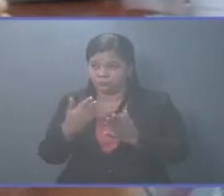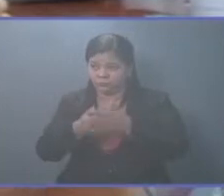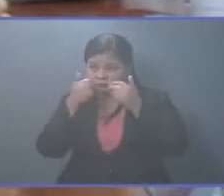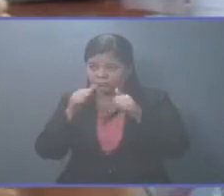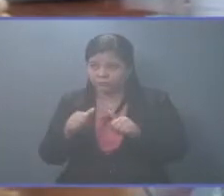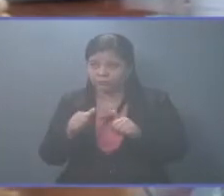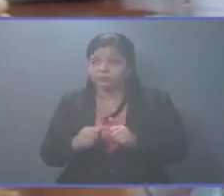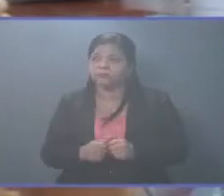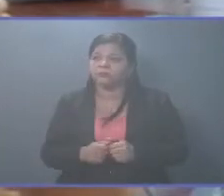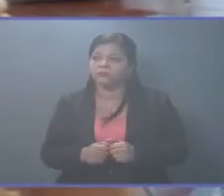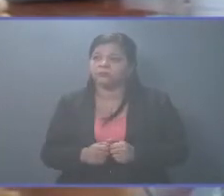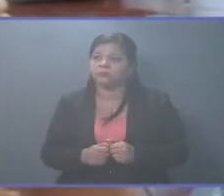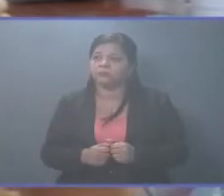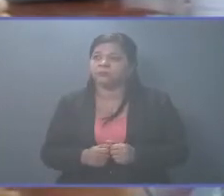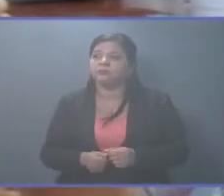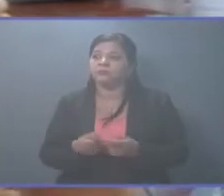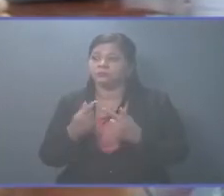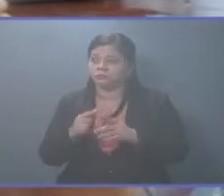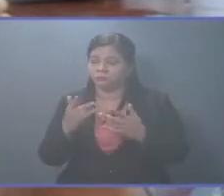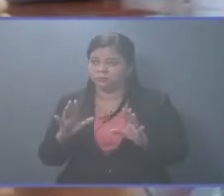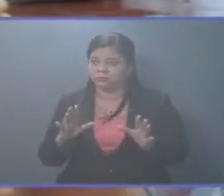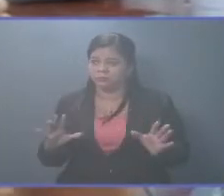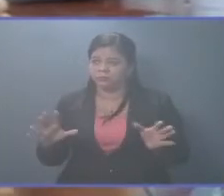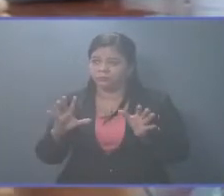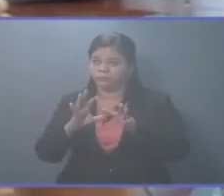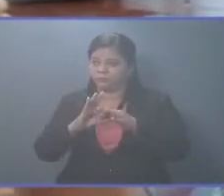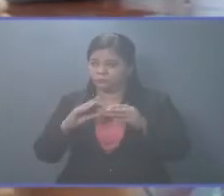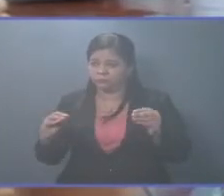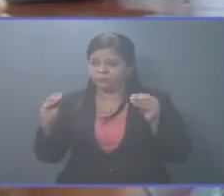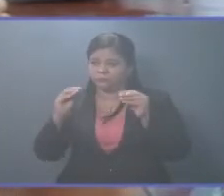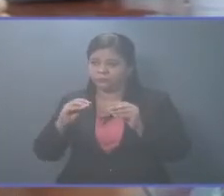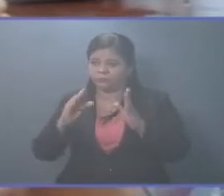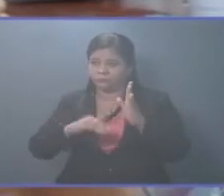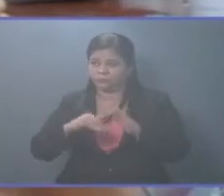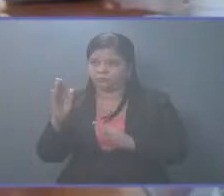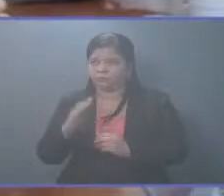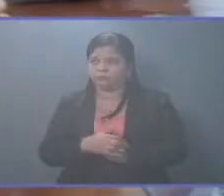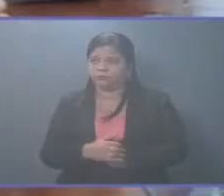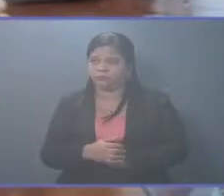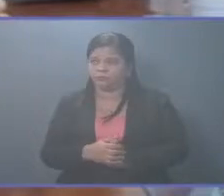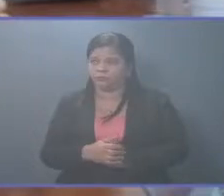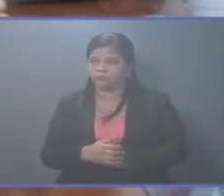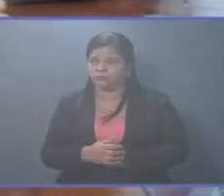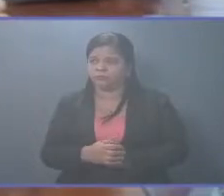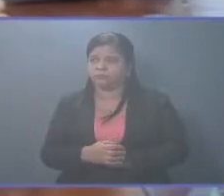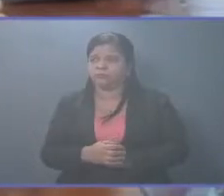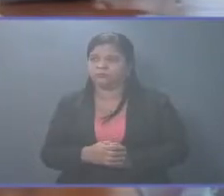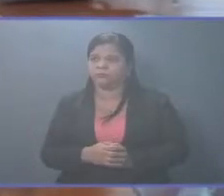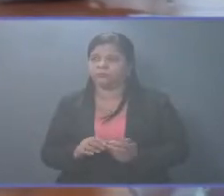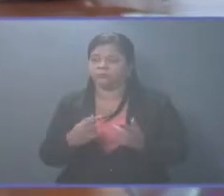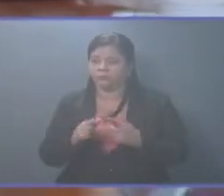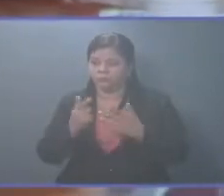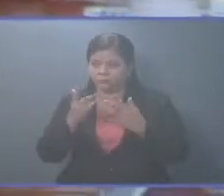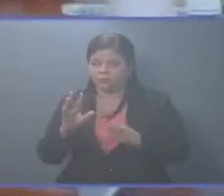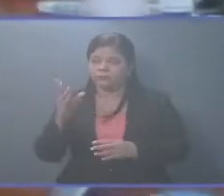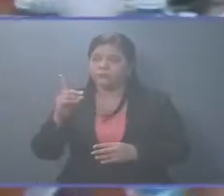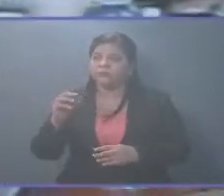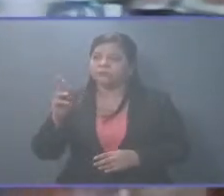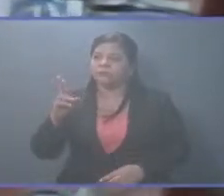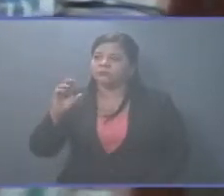miembros ha sido el manejo de reacciones adversas. Eso es lo que podría indicar yo. No sé si los colegas quisieran extenderse. Doctor